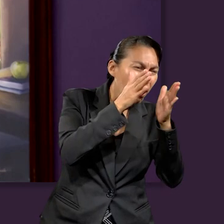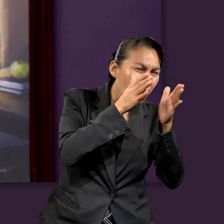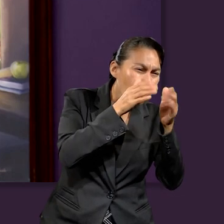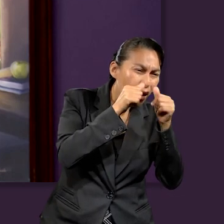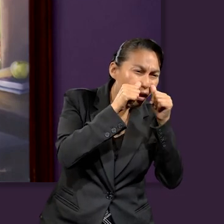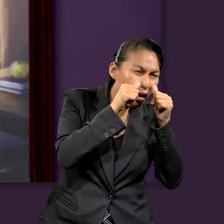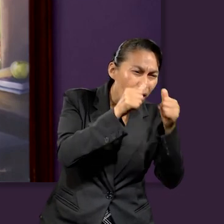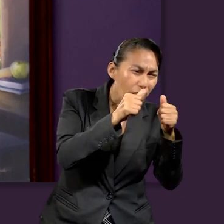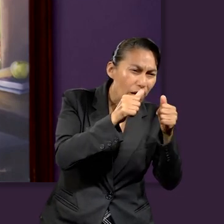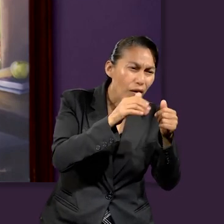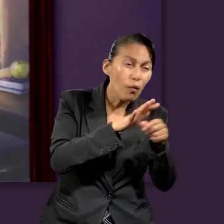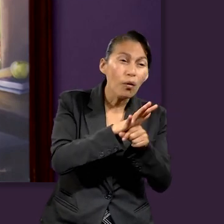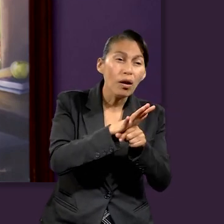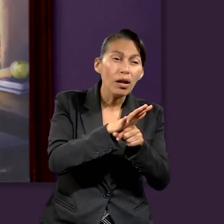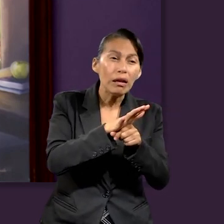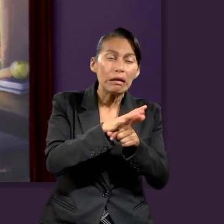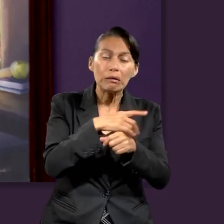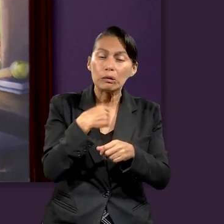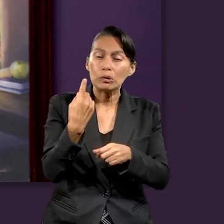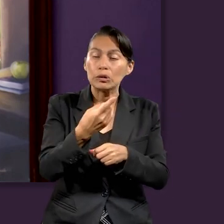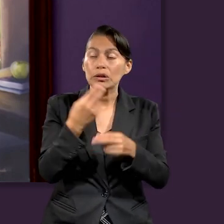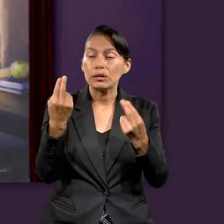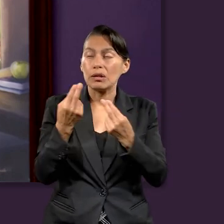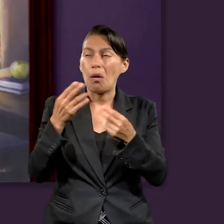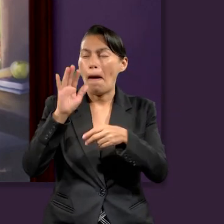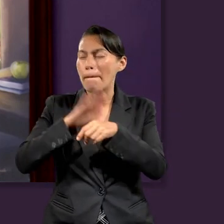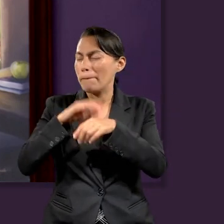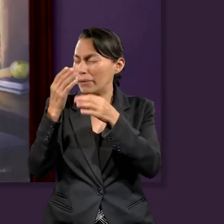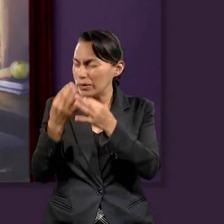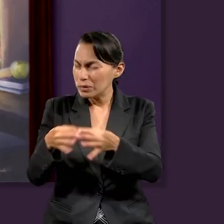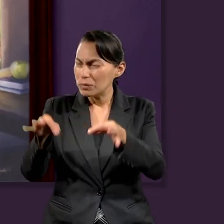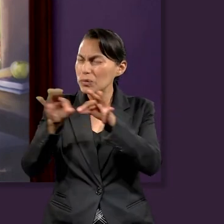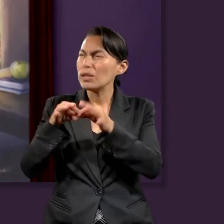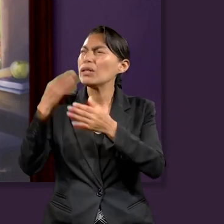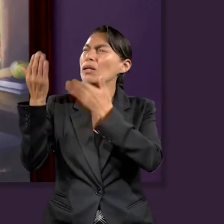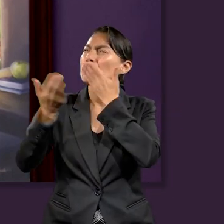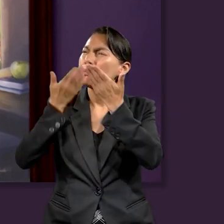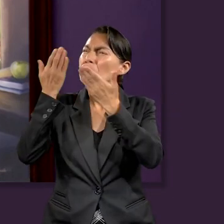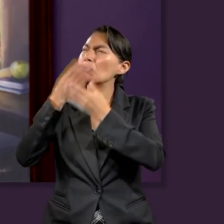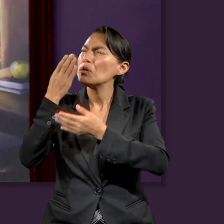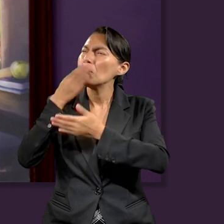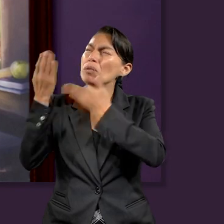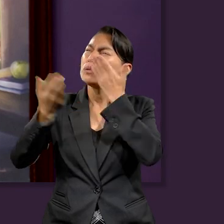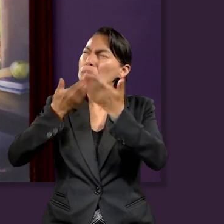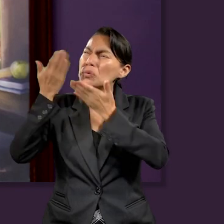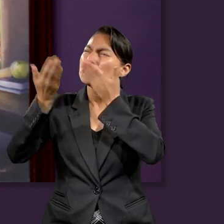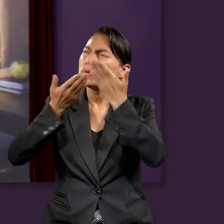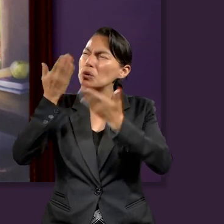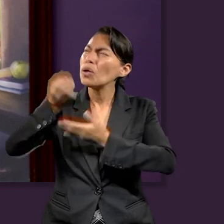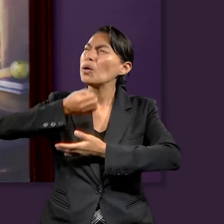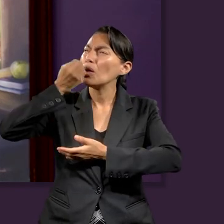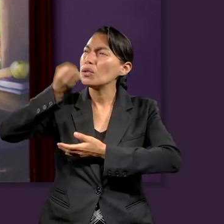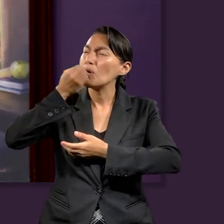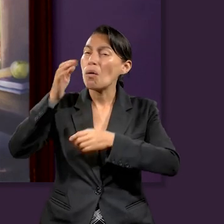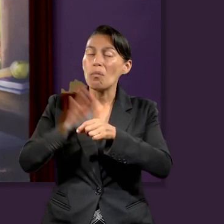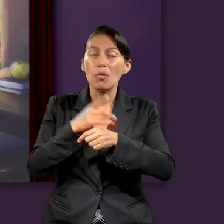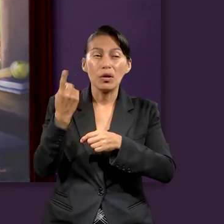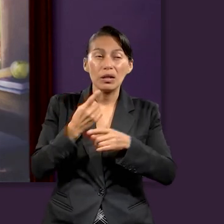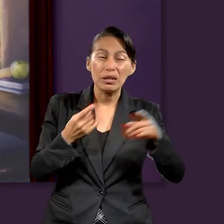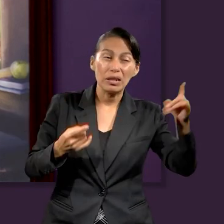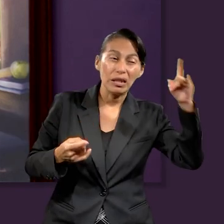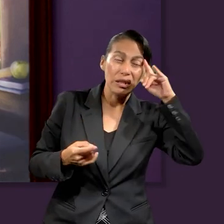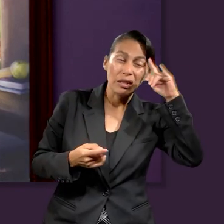nuestra atención, ya que es importante priorizar nuestro estudio y nuestra relación personal con Dios, ya que en tiempos